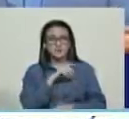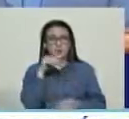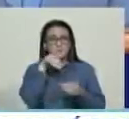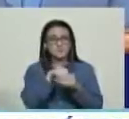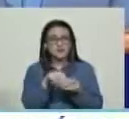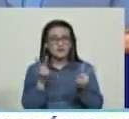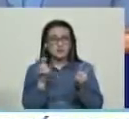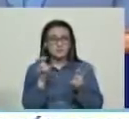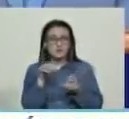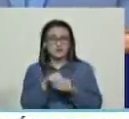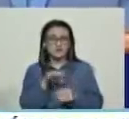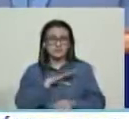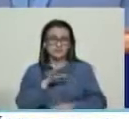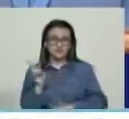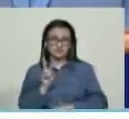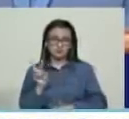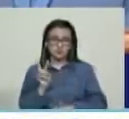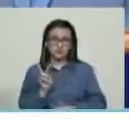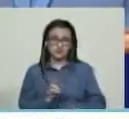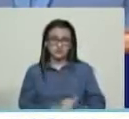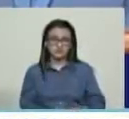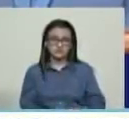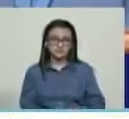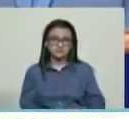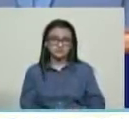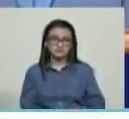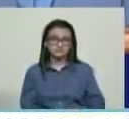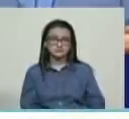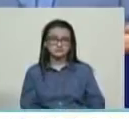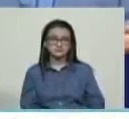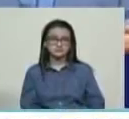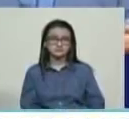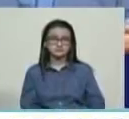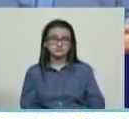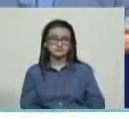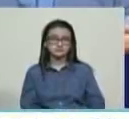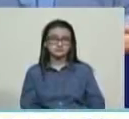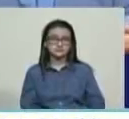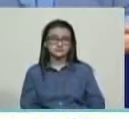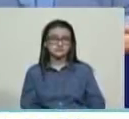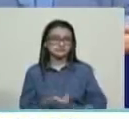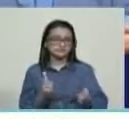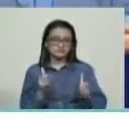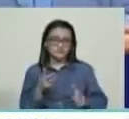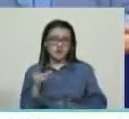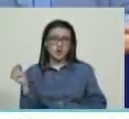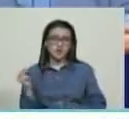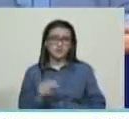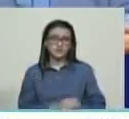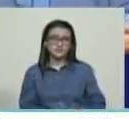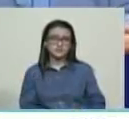en los asuntos internos de Venezuela. No pueden hacerlo.